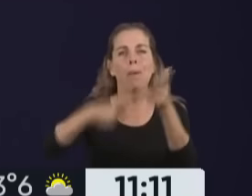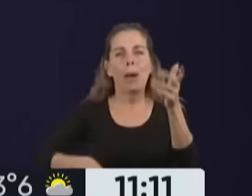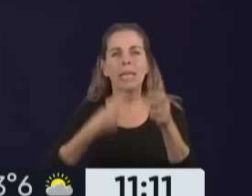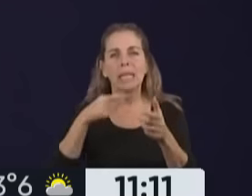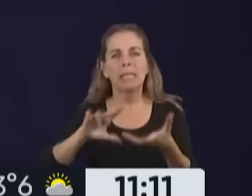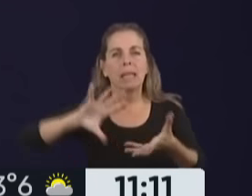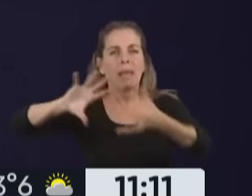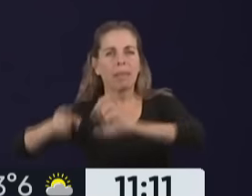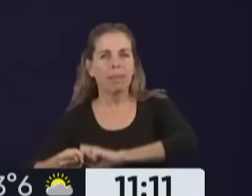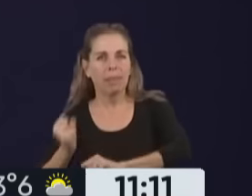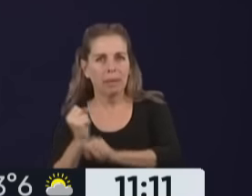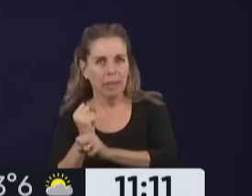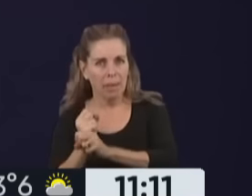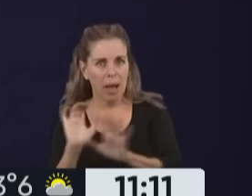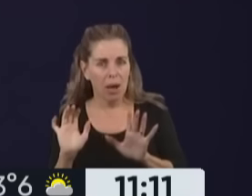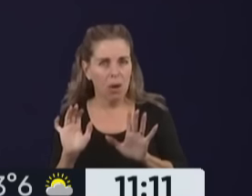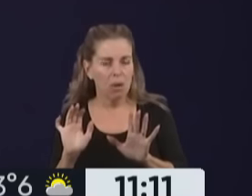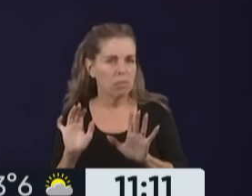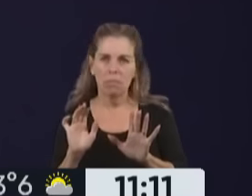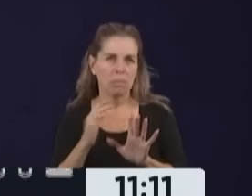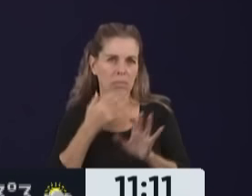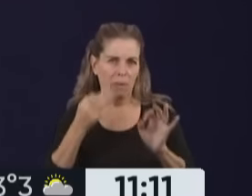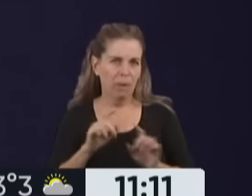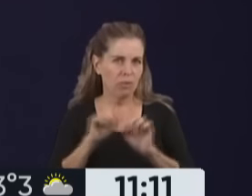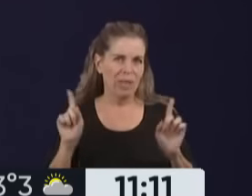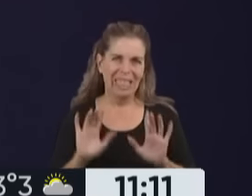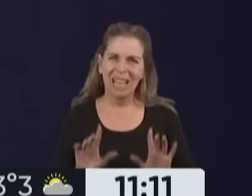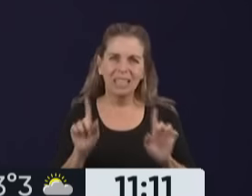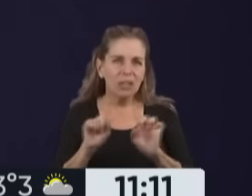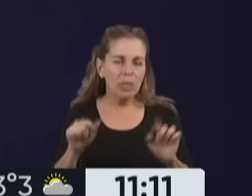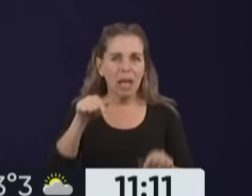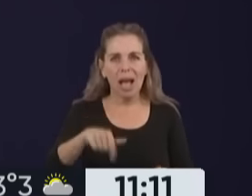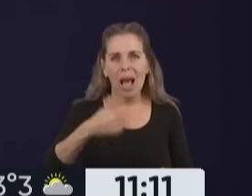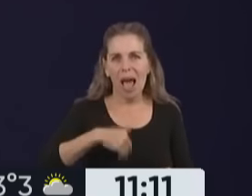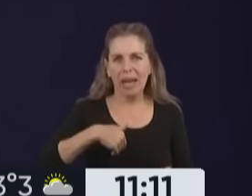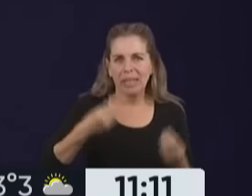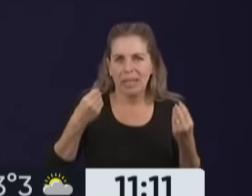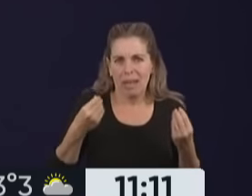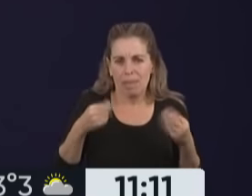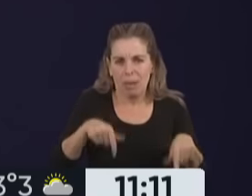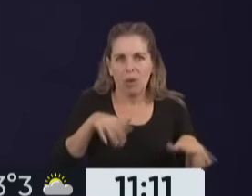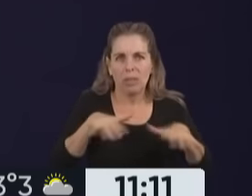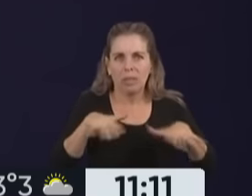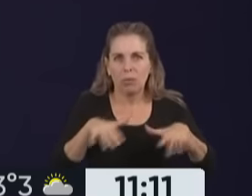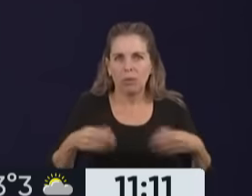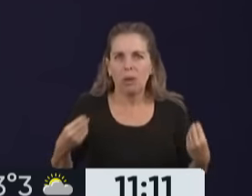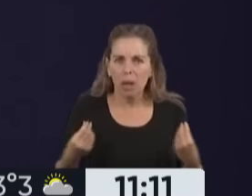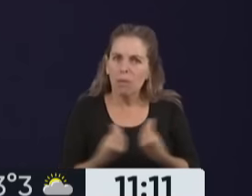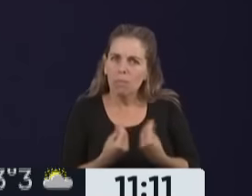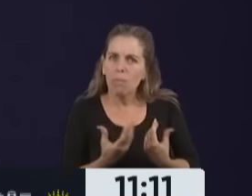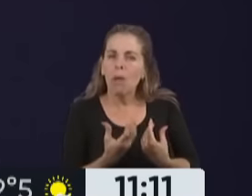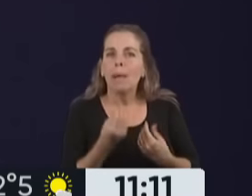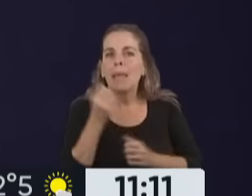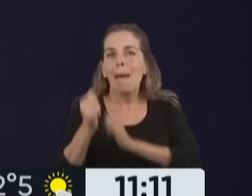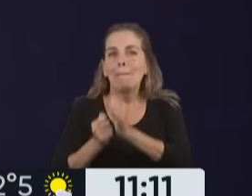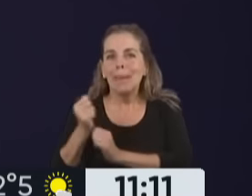destruye el empleo, y lo cierto es que si hay algo que ocurre hoy en la Argentina, como creo que no pasa en ninguna parte del mundo, es el miedo a contratar,